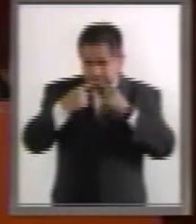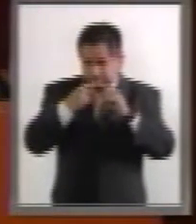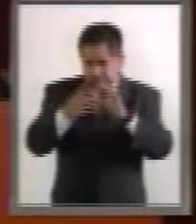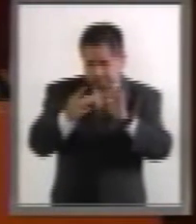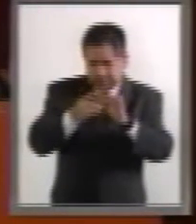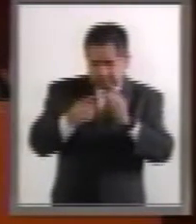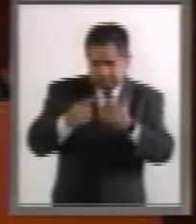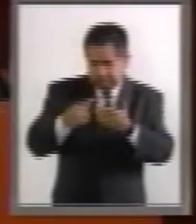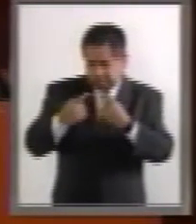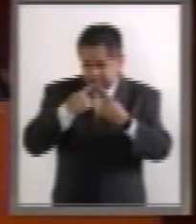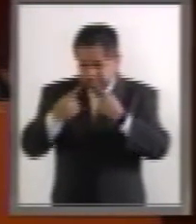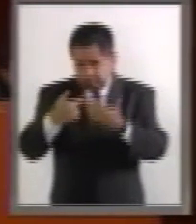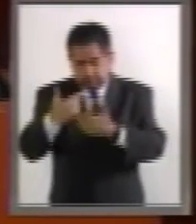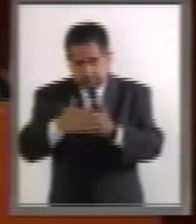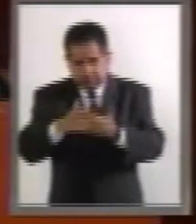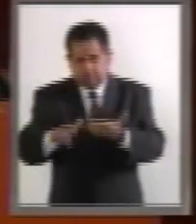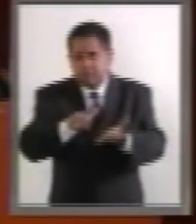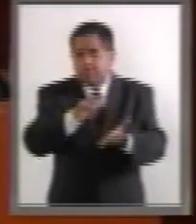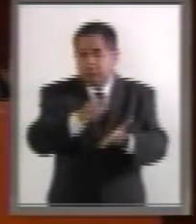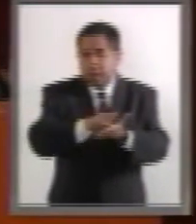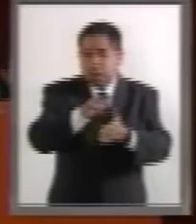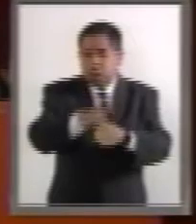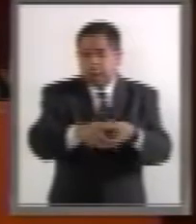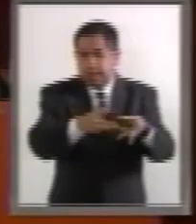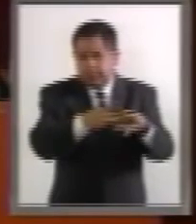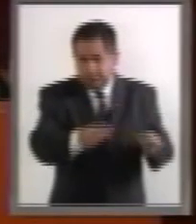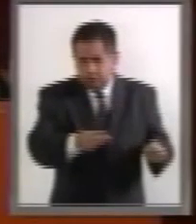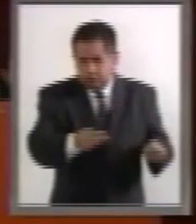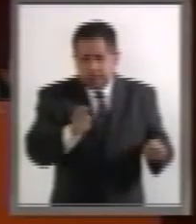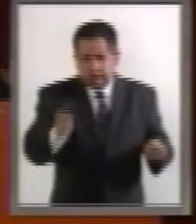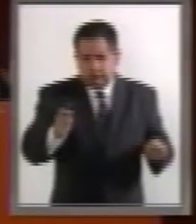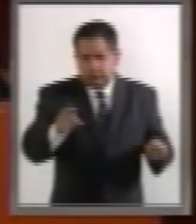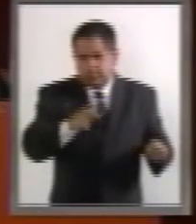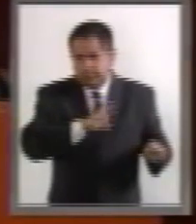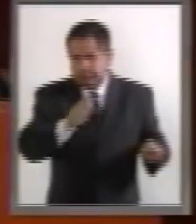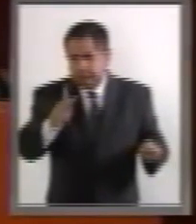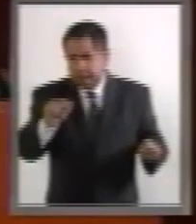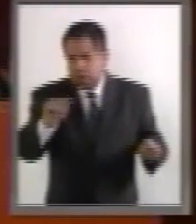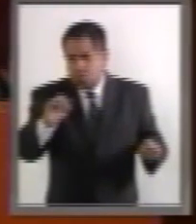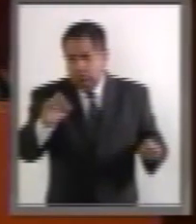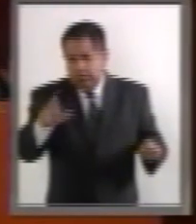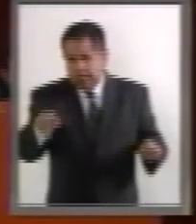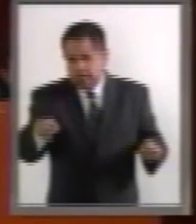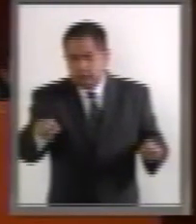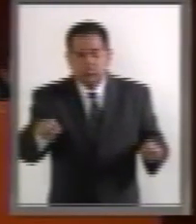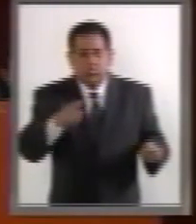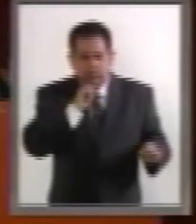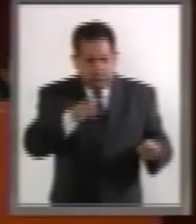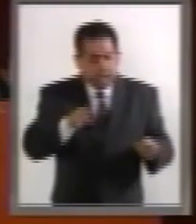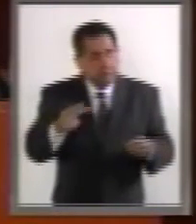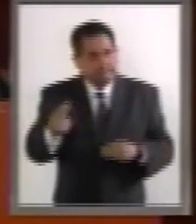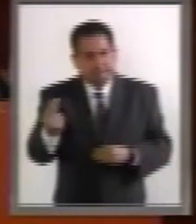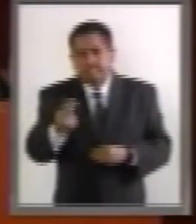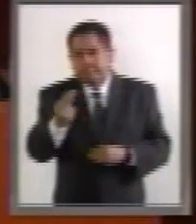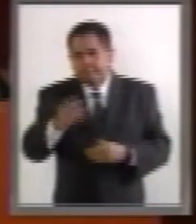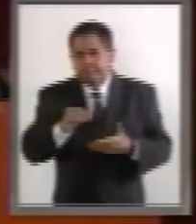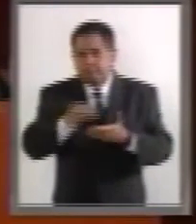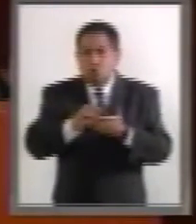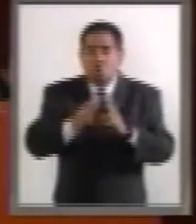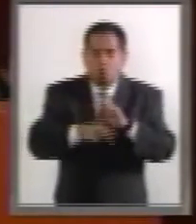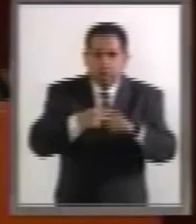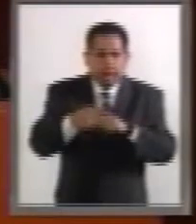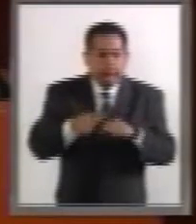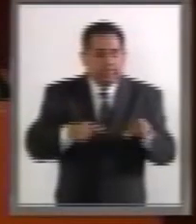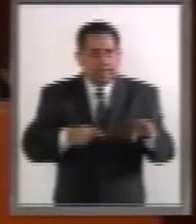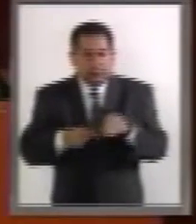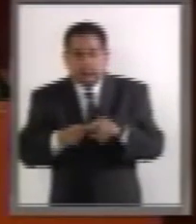para crear la ley de desaparición forzada y cometida por particulares, también es necesario retomar